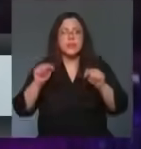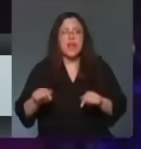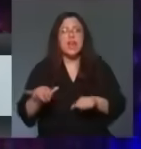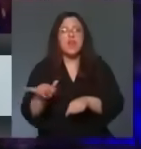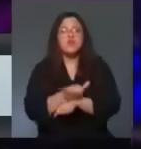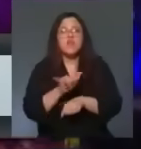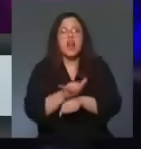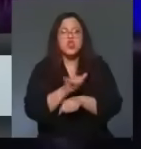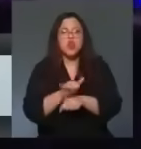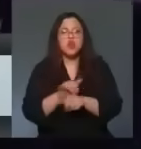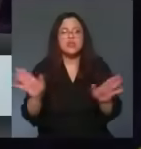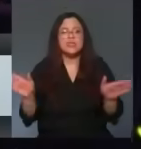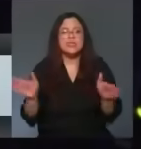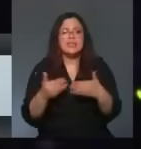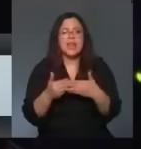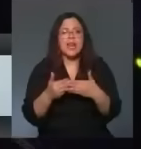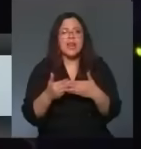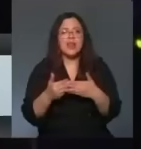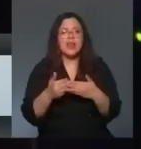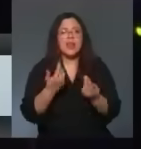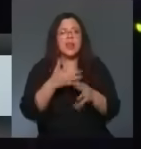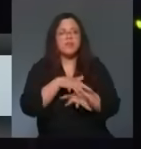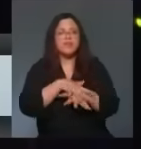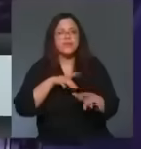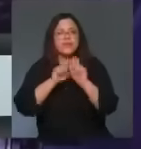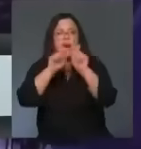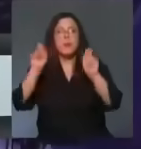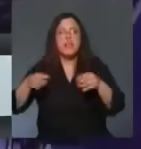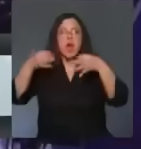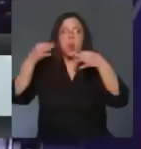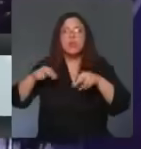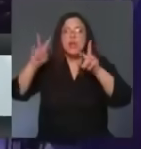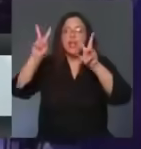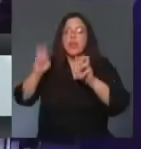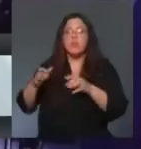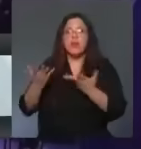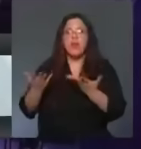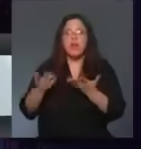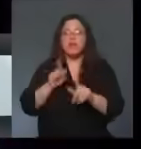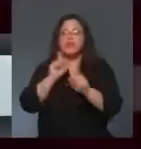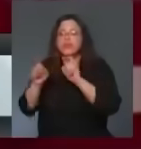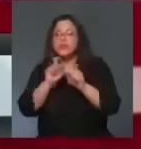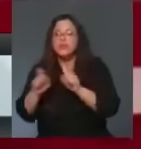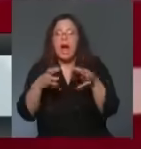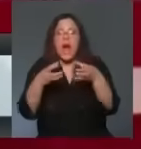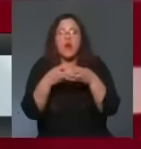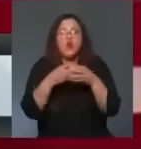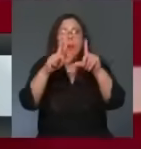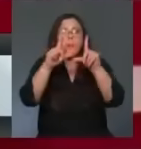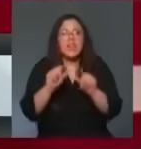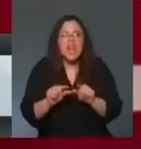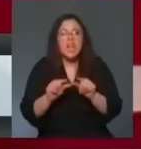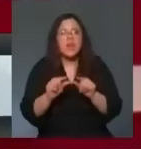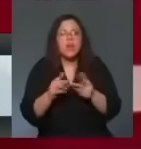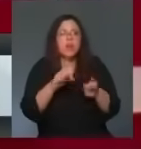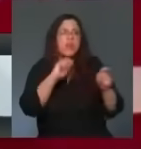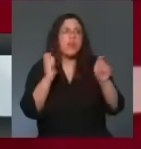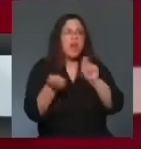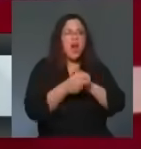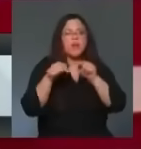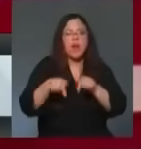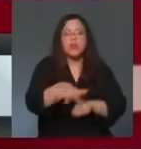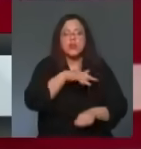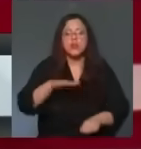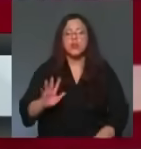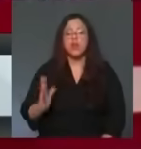El mitin donde los insultos a minorías incendian la recta final de la carrera presidencial. Con Kamala,